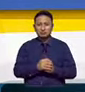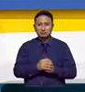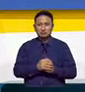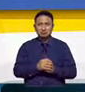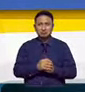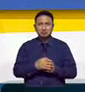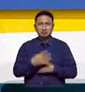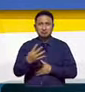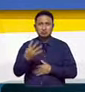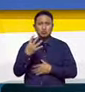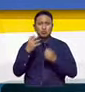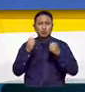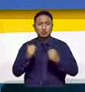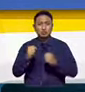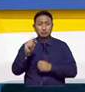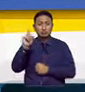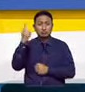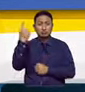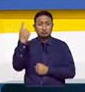cuatro grandes fuerzas, una primera